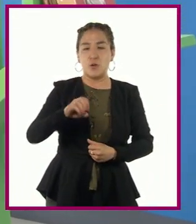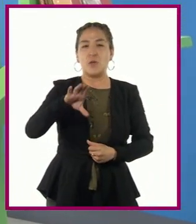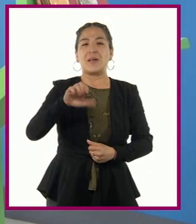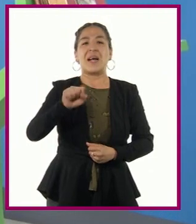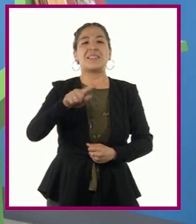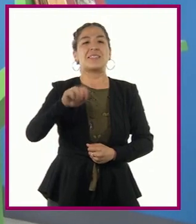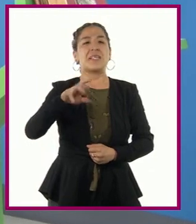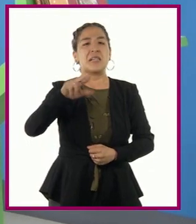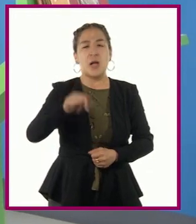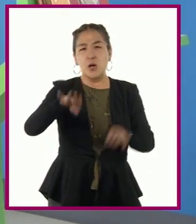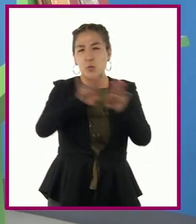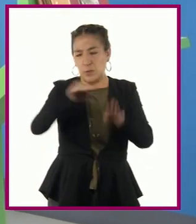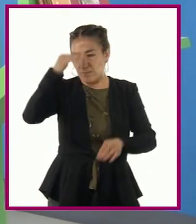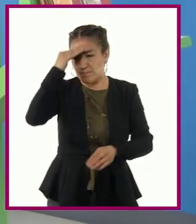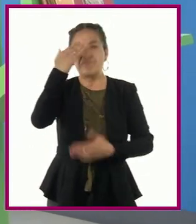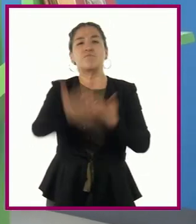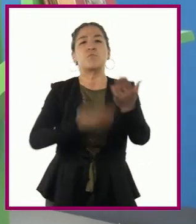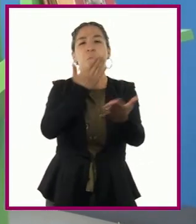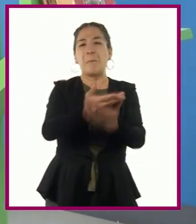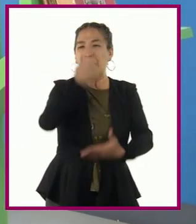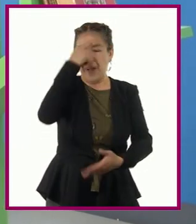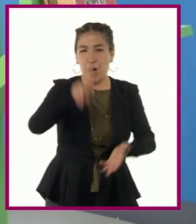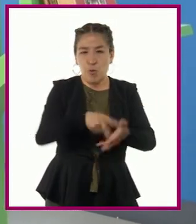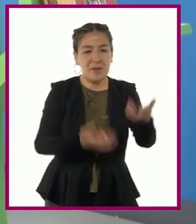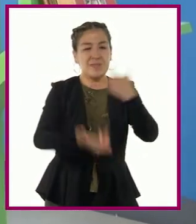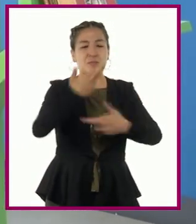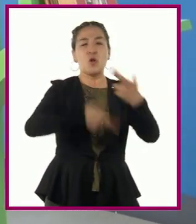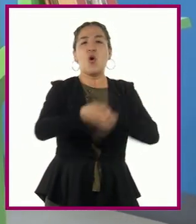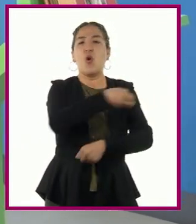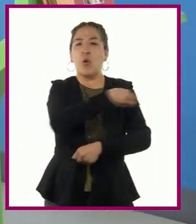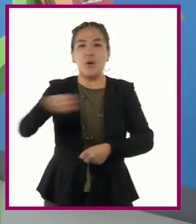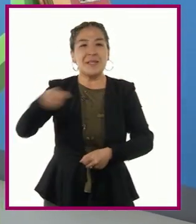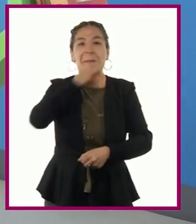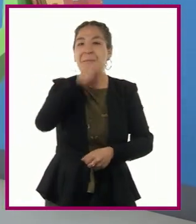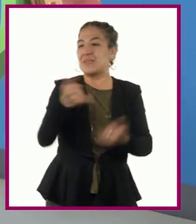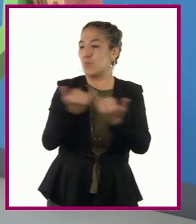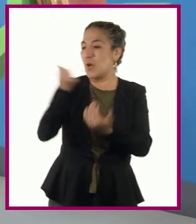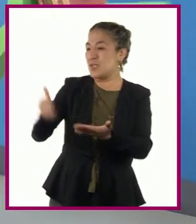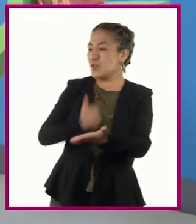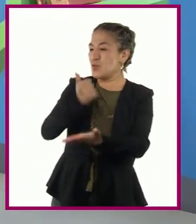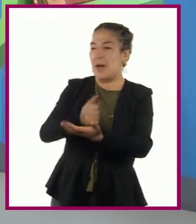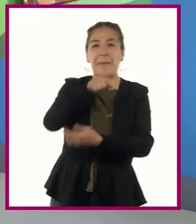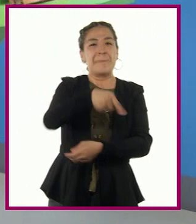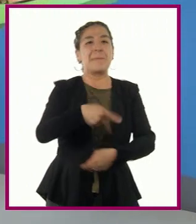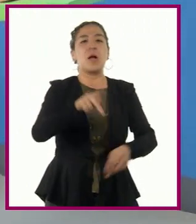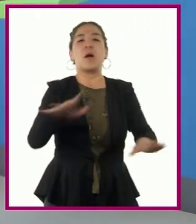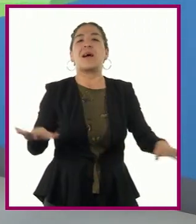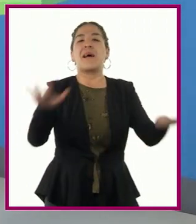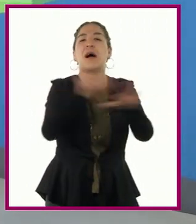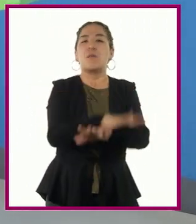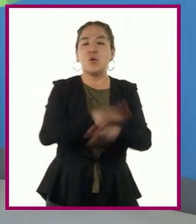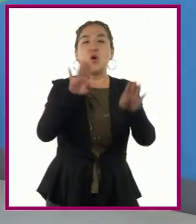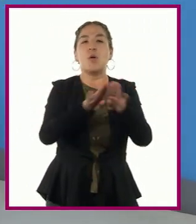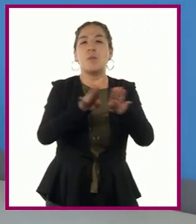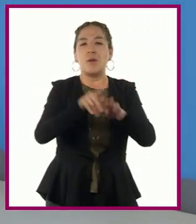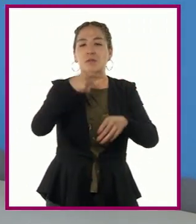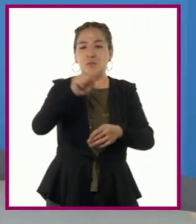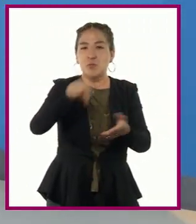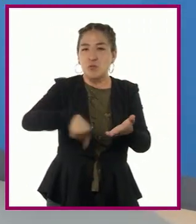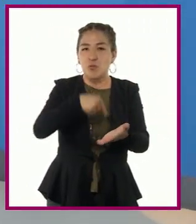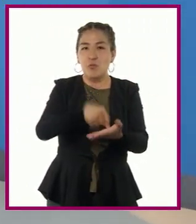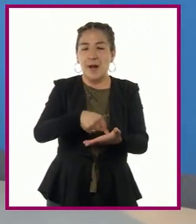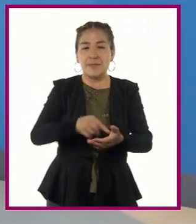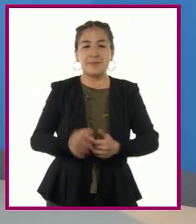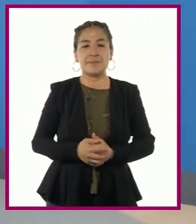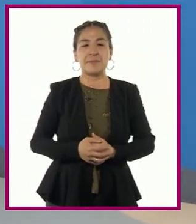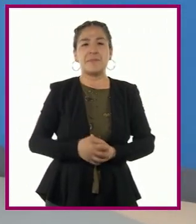propuso un plan de reordenamiento que seguía la misma traza de la ciudad, pero extendió sus límites. En dicho